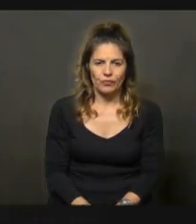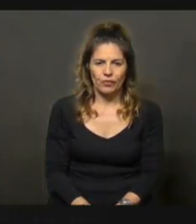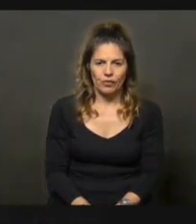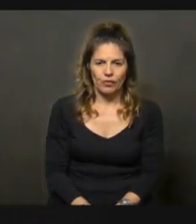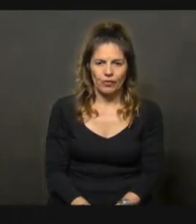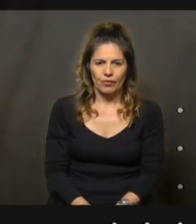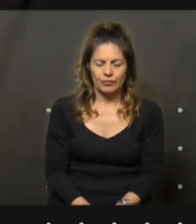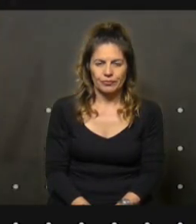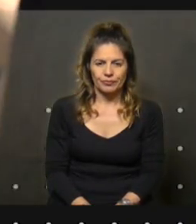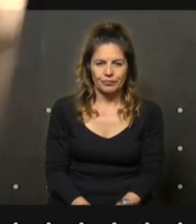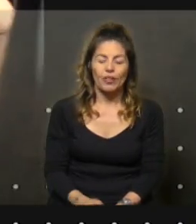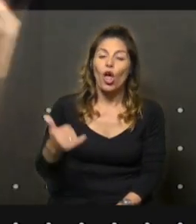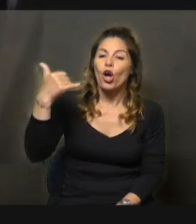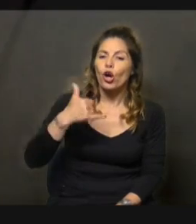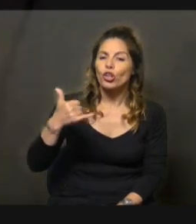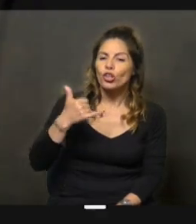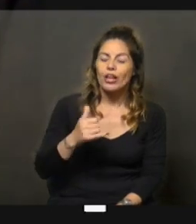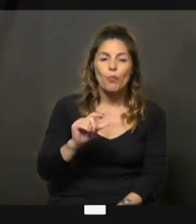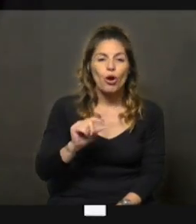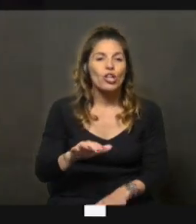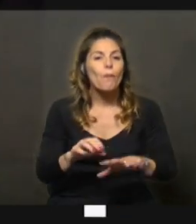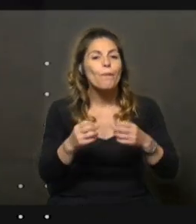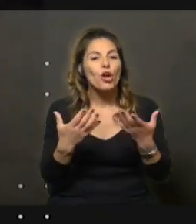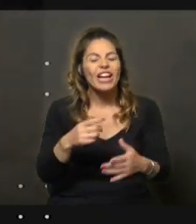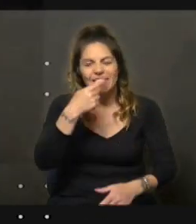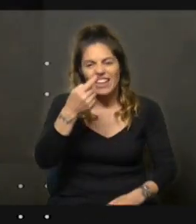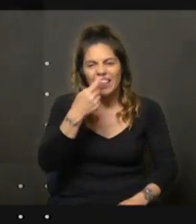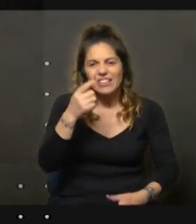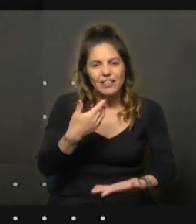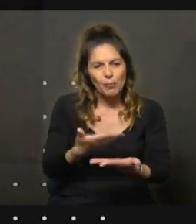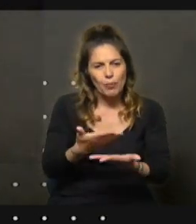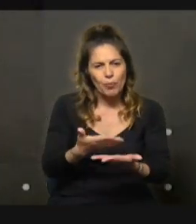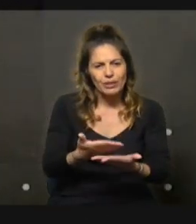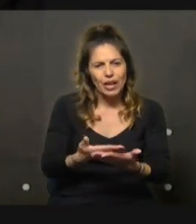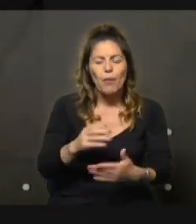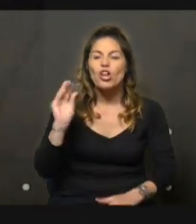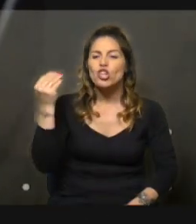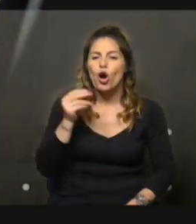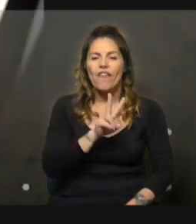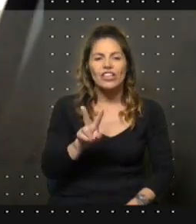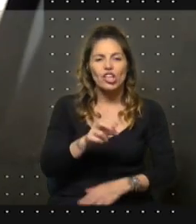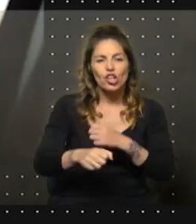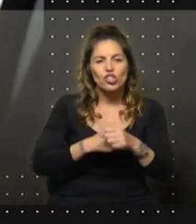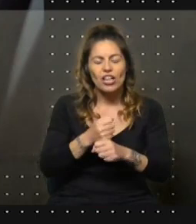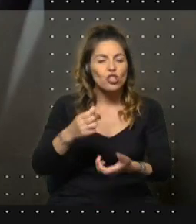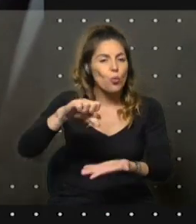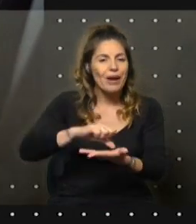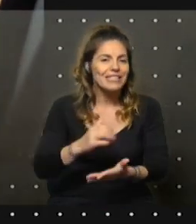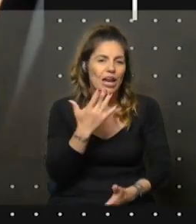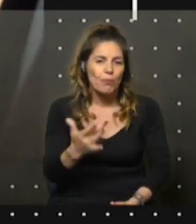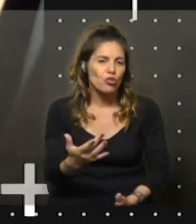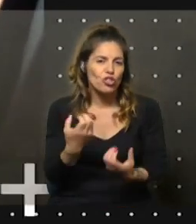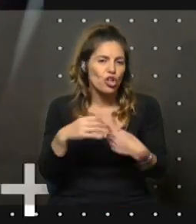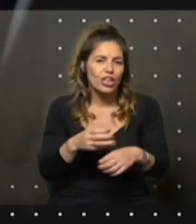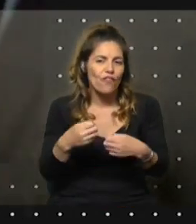decían contanos un poquito por qué te interesa esta propuesta y soyen teng 22 años es un país hermoso y yo no quiero